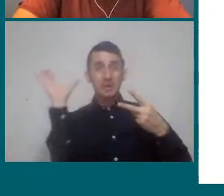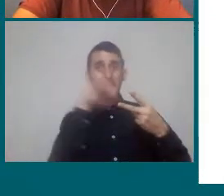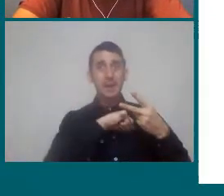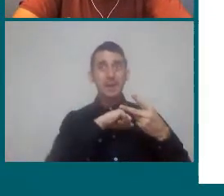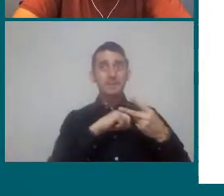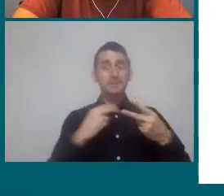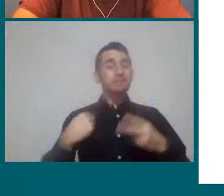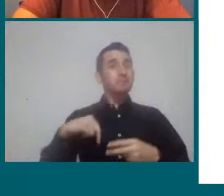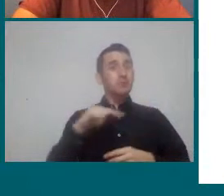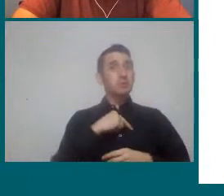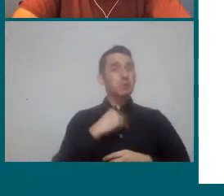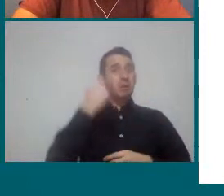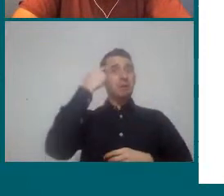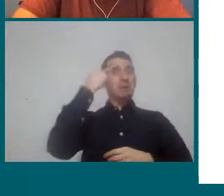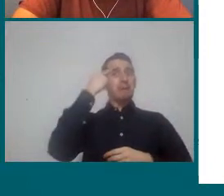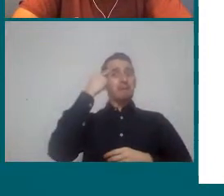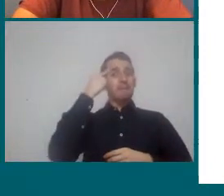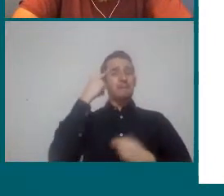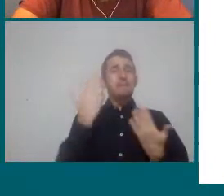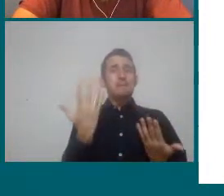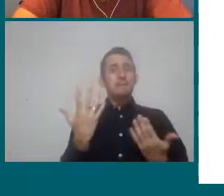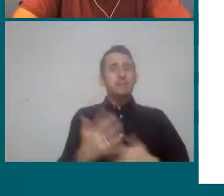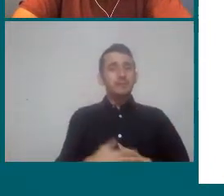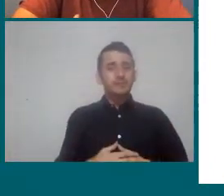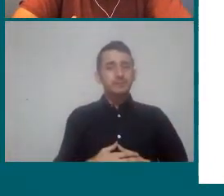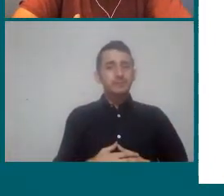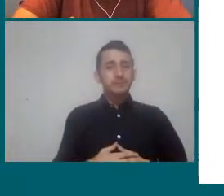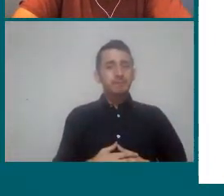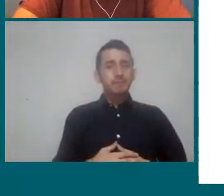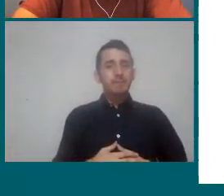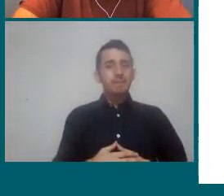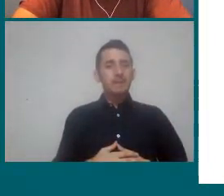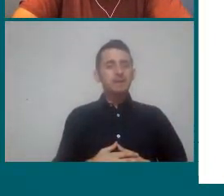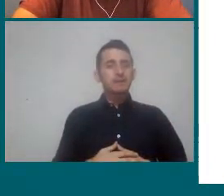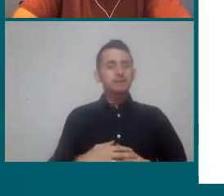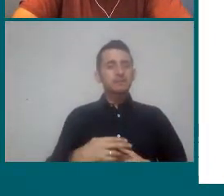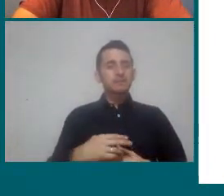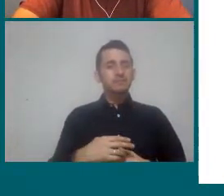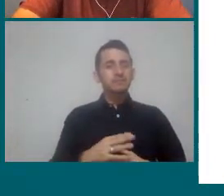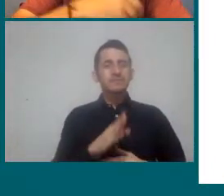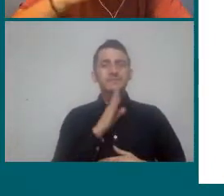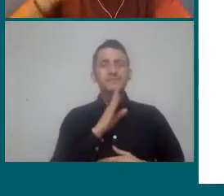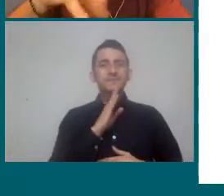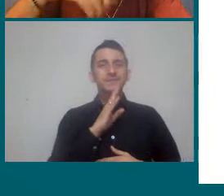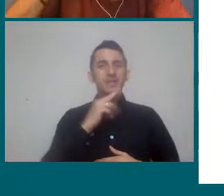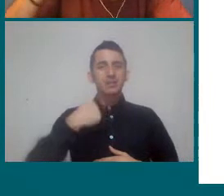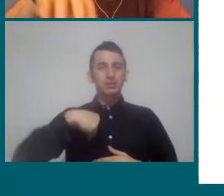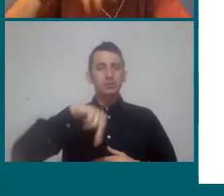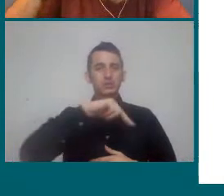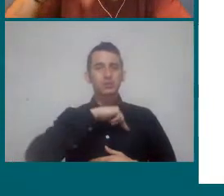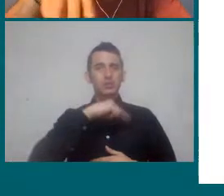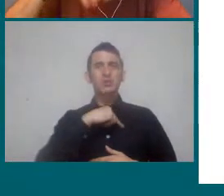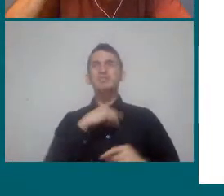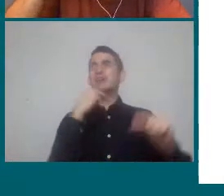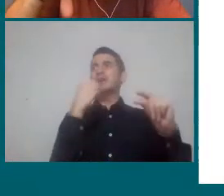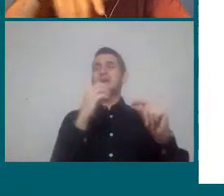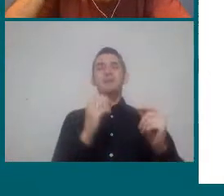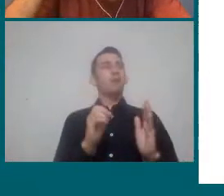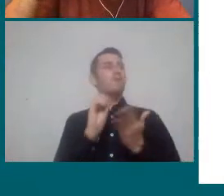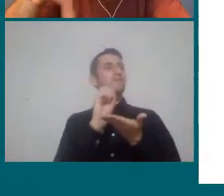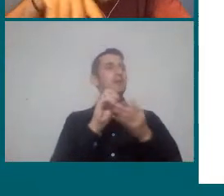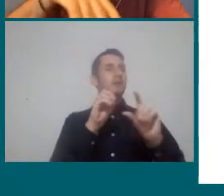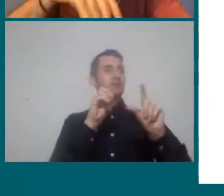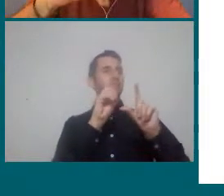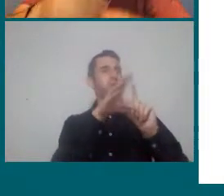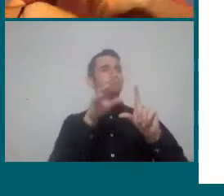prevenidos, creo que muchas veces nos hemos terminado intentando mandar contenido, que vieran cosas, que vieran